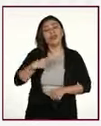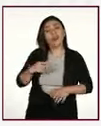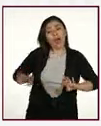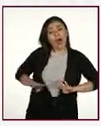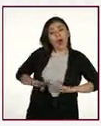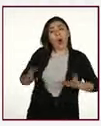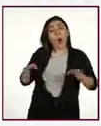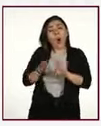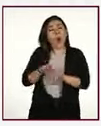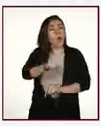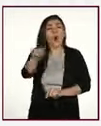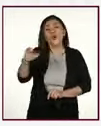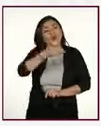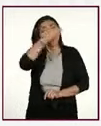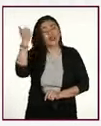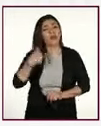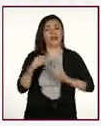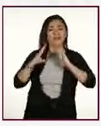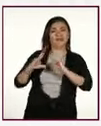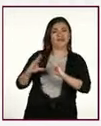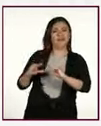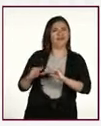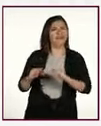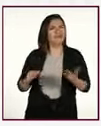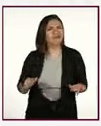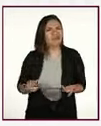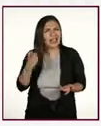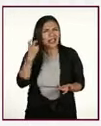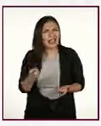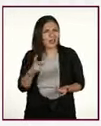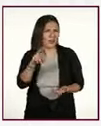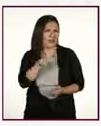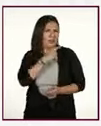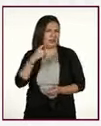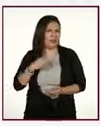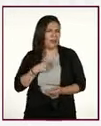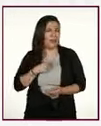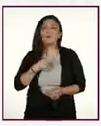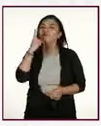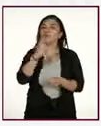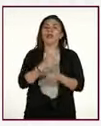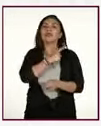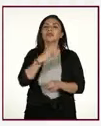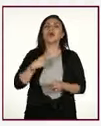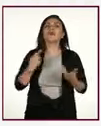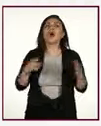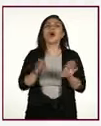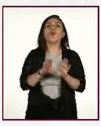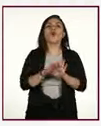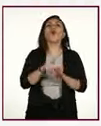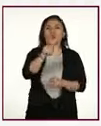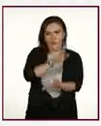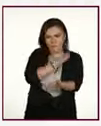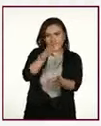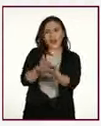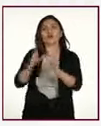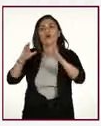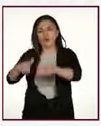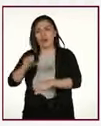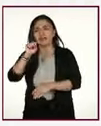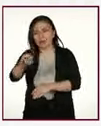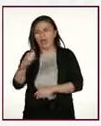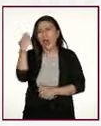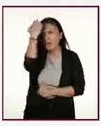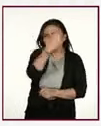saben. Y esto es hegemónico, esto no se tiene que hacer. Lo que tenemos que hacer es, como les dije, ¿no? O sea, tenemos que ir a la comunidad, hacer